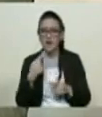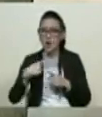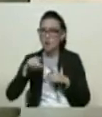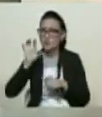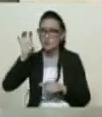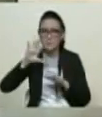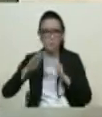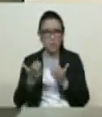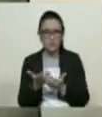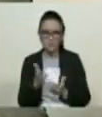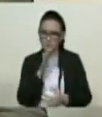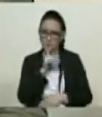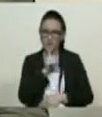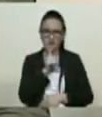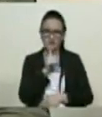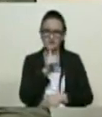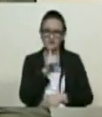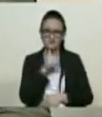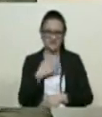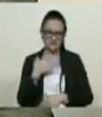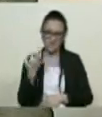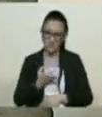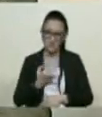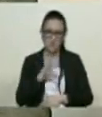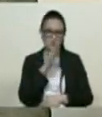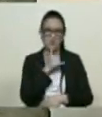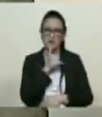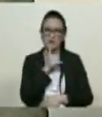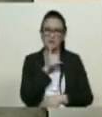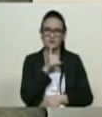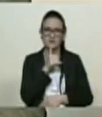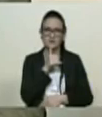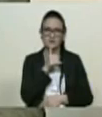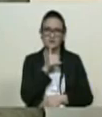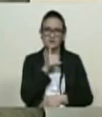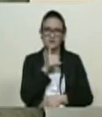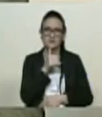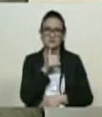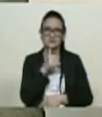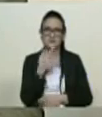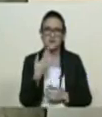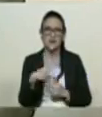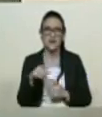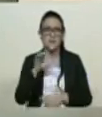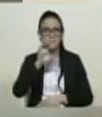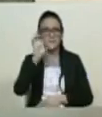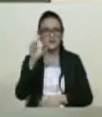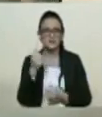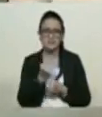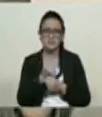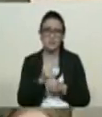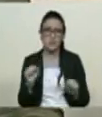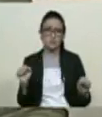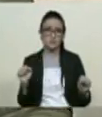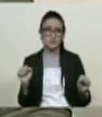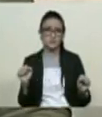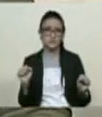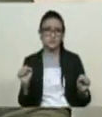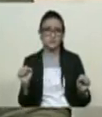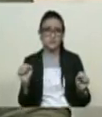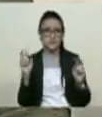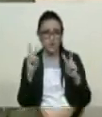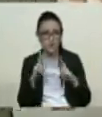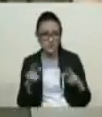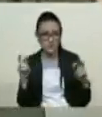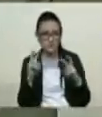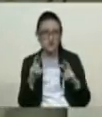se dan, en ninguno, se los puedo asegurar, porque hay países donde es imposible siquiera pensar que se va a auditar los